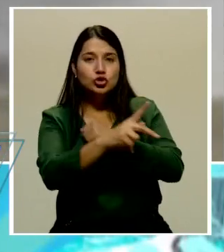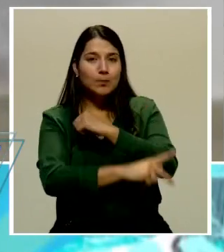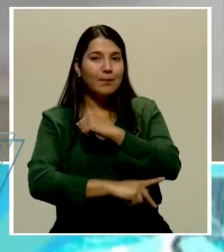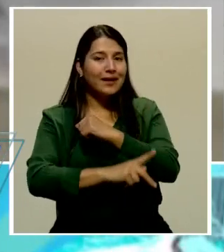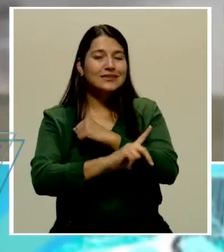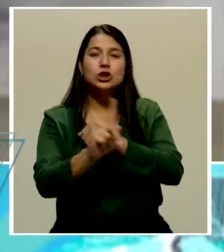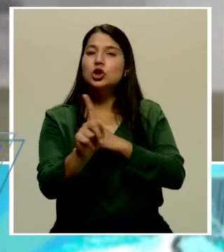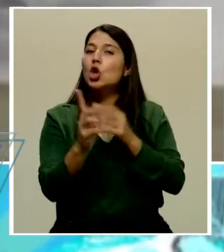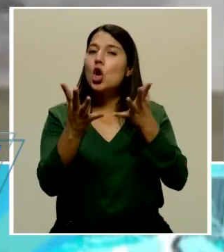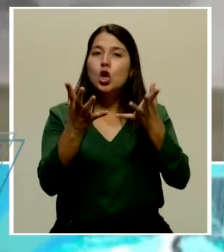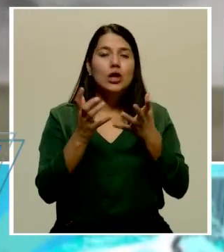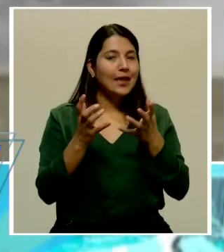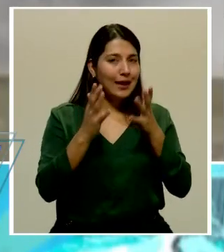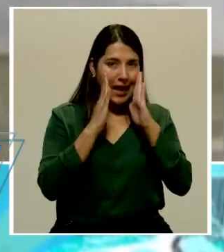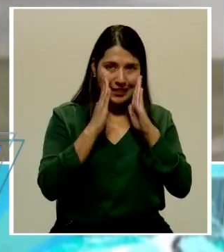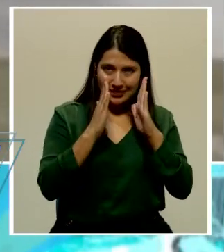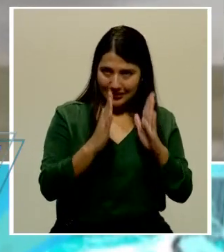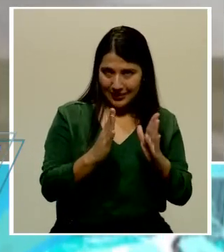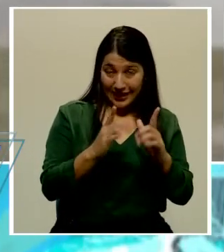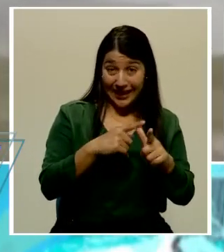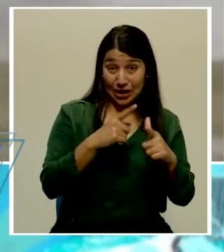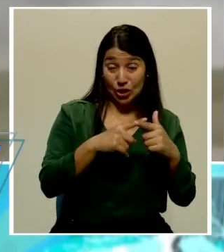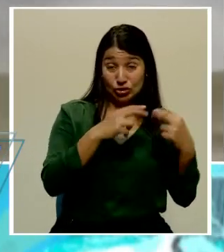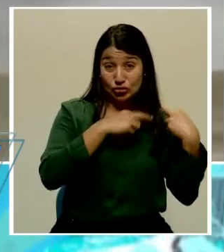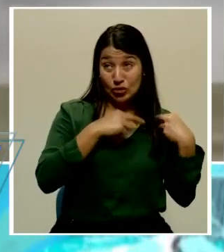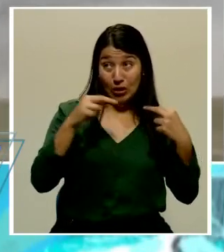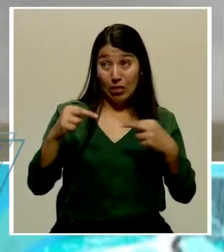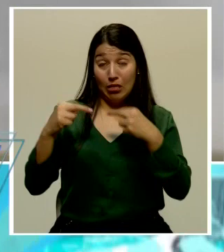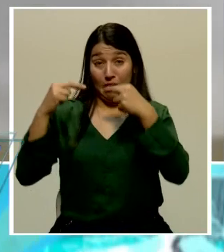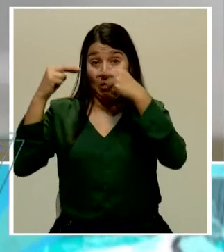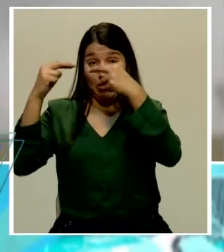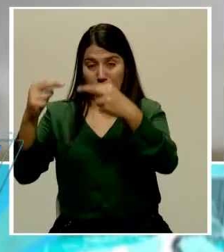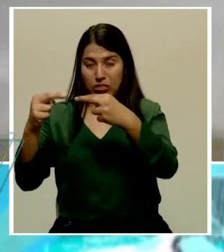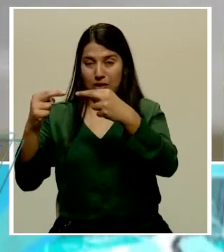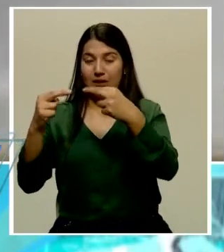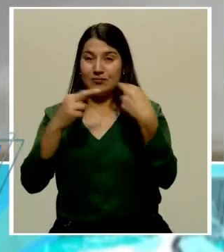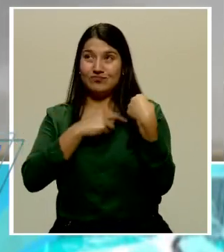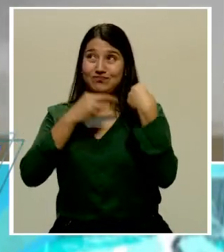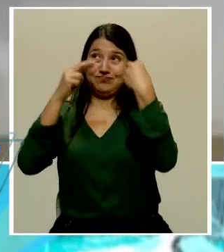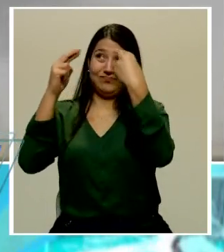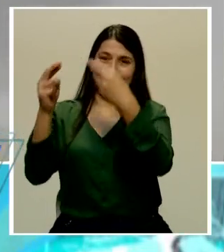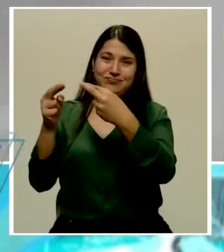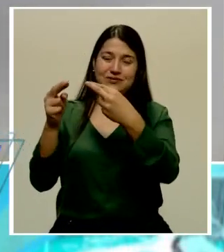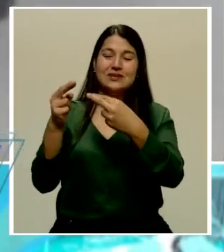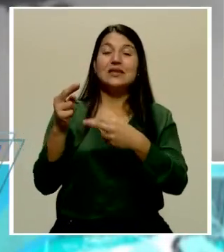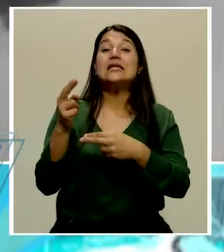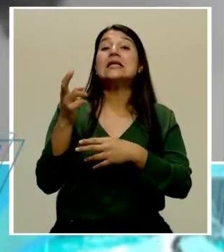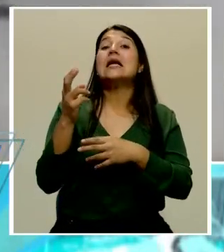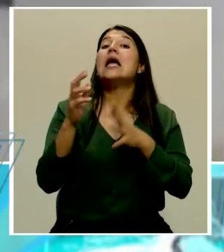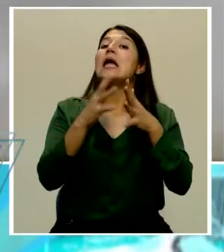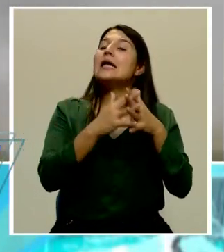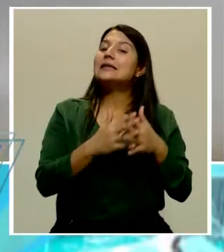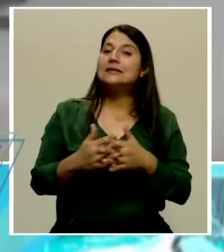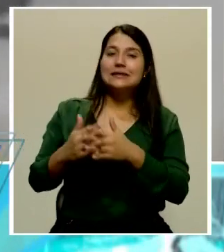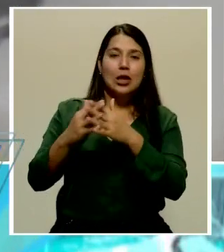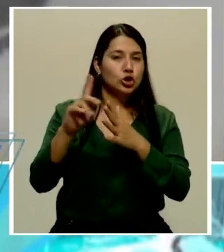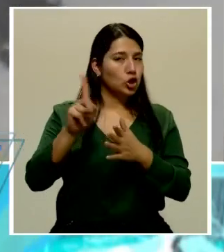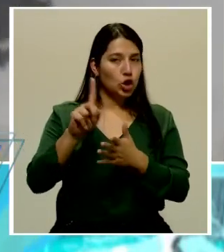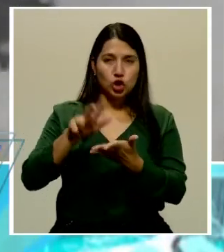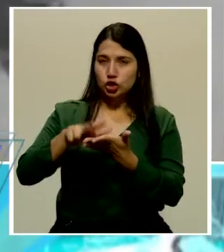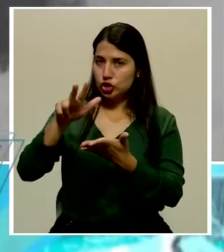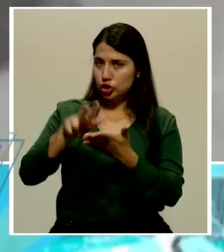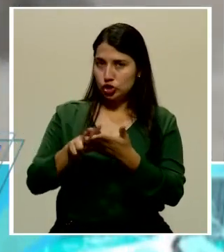intervenido en esos conflictos. Aunque Estados Unidos no ratifica, junto con